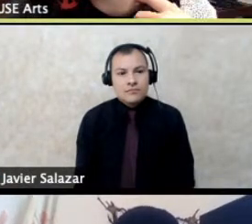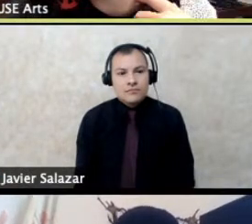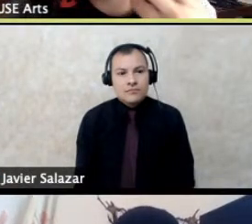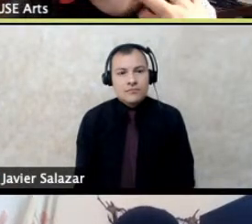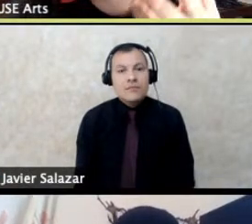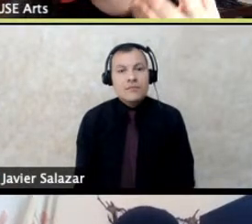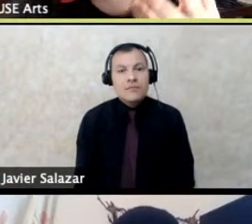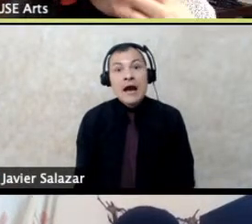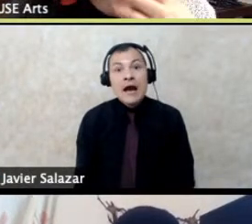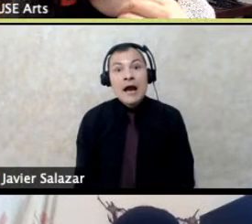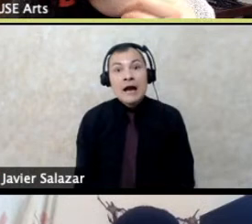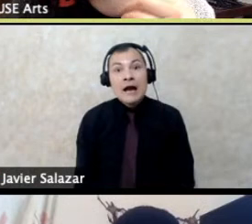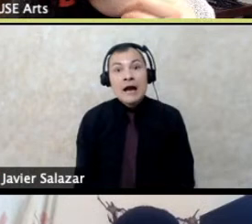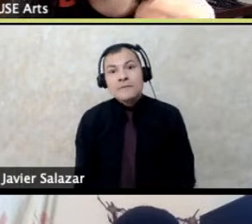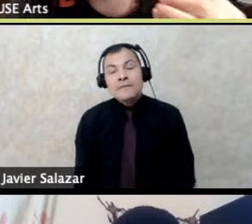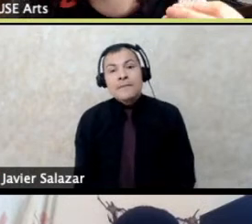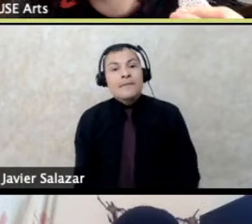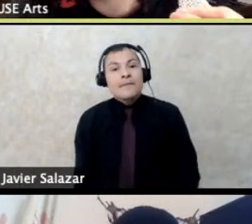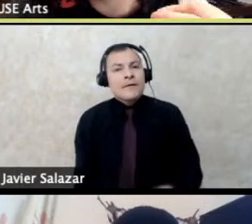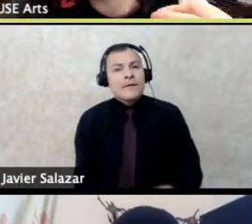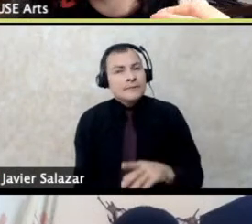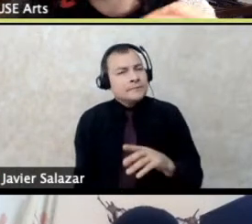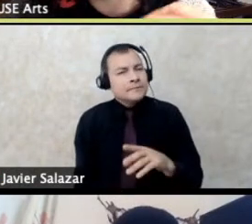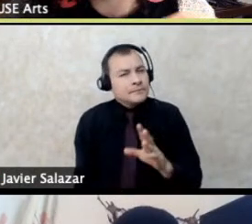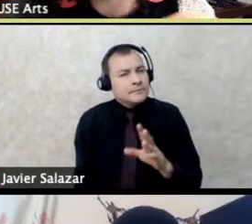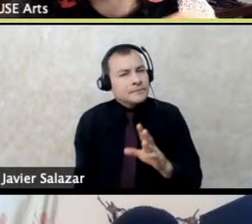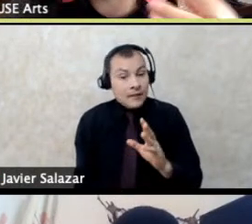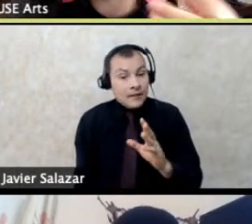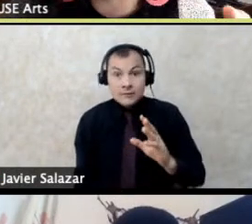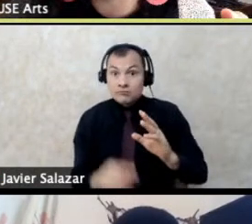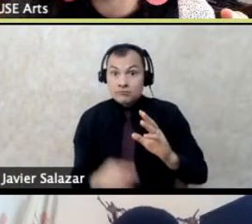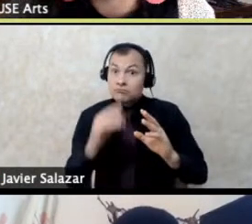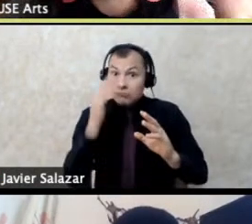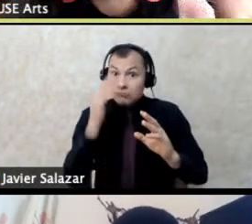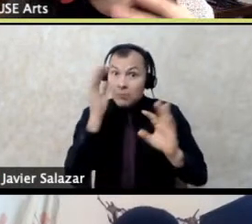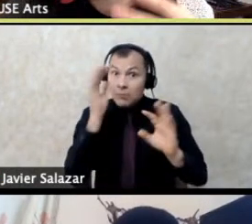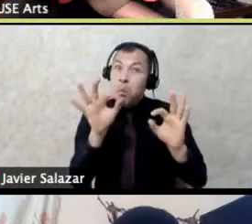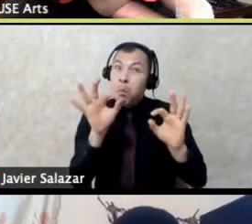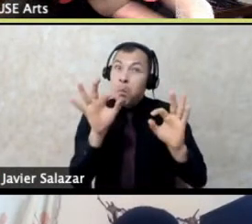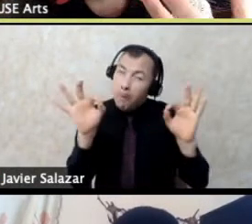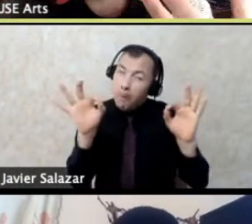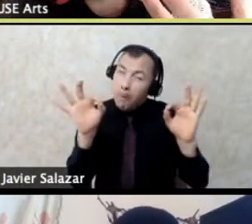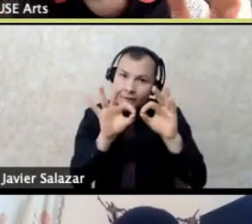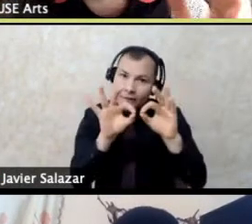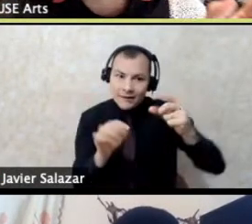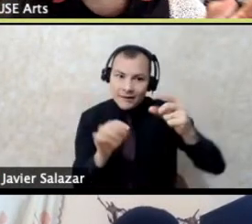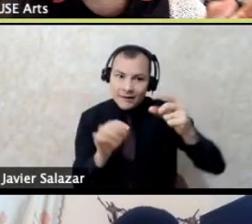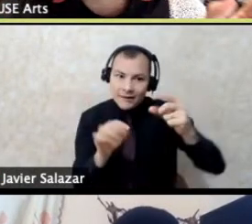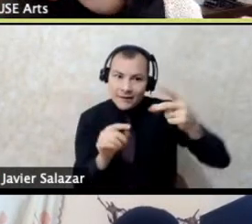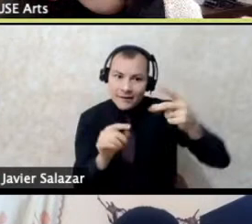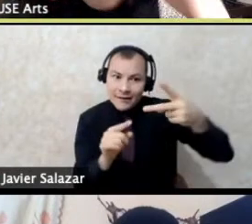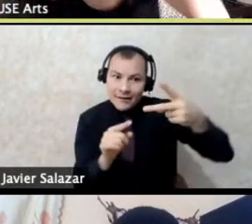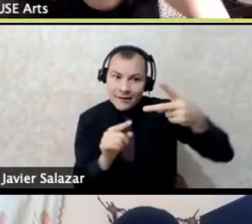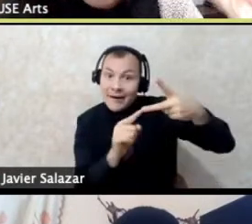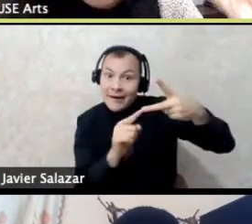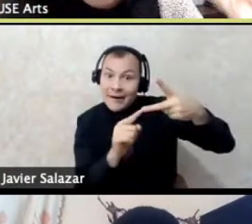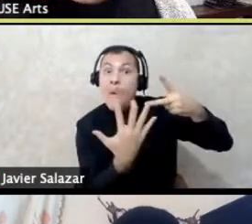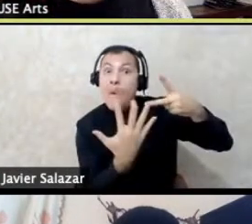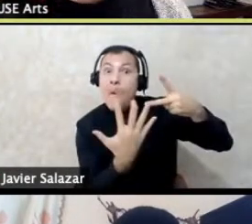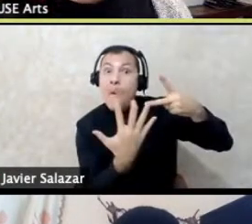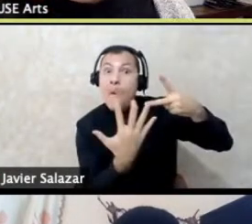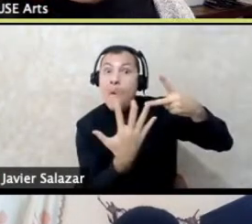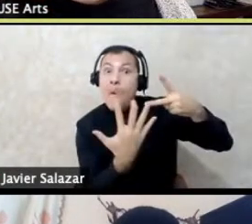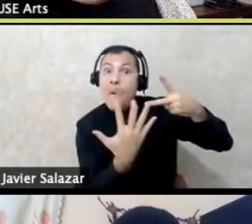entre el artista y la audiencia, y es que uno puede sentir qué es lo que la audiencia